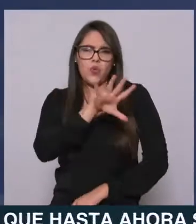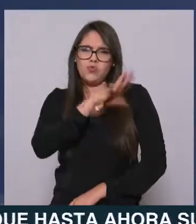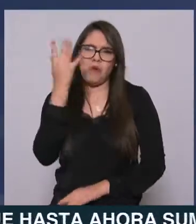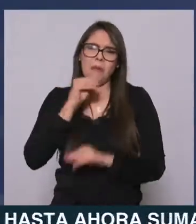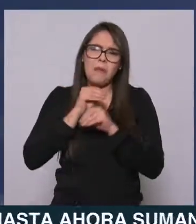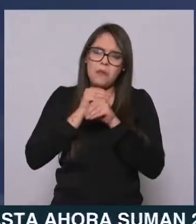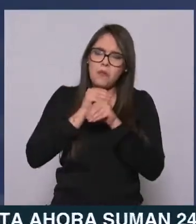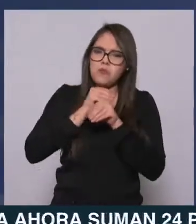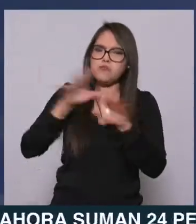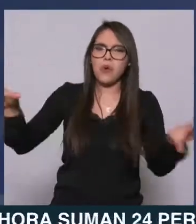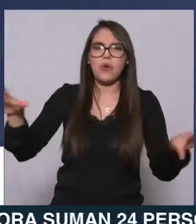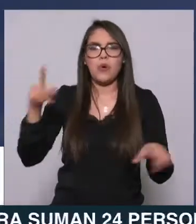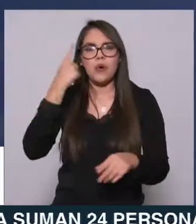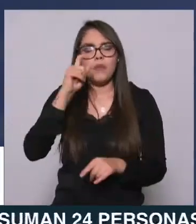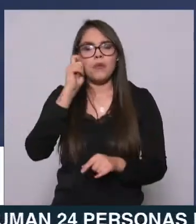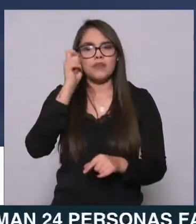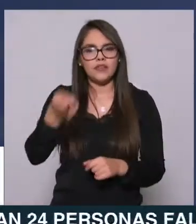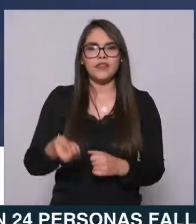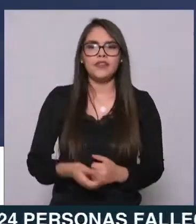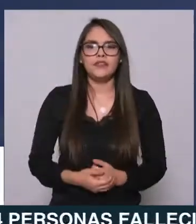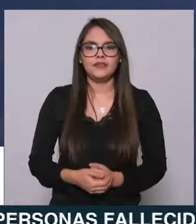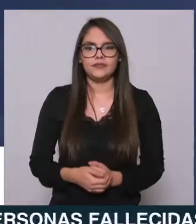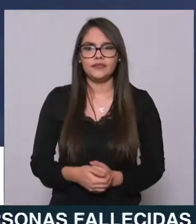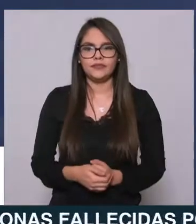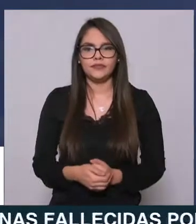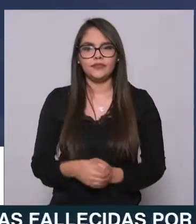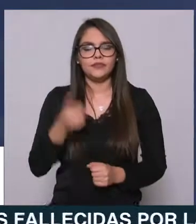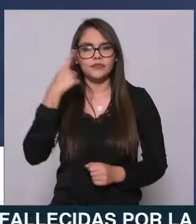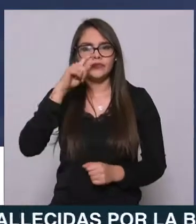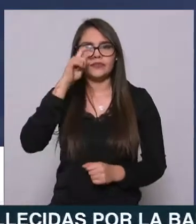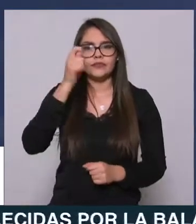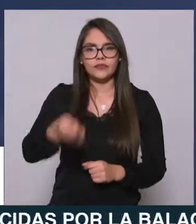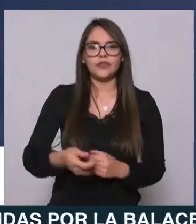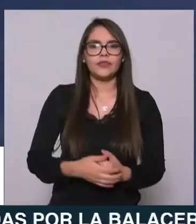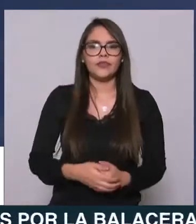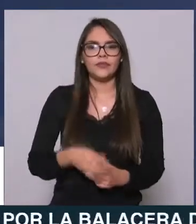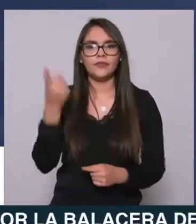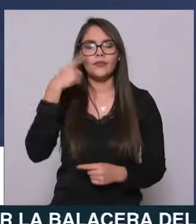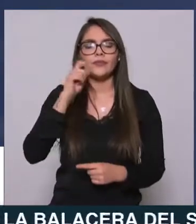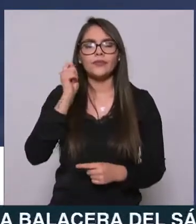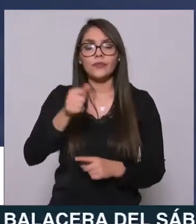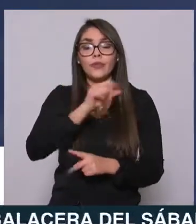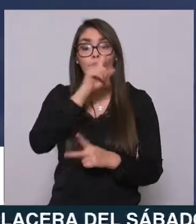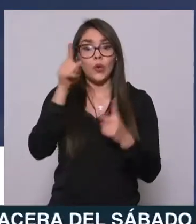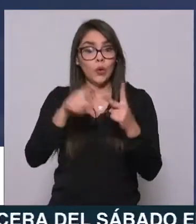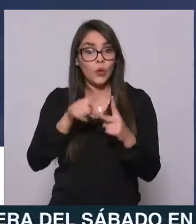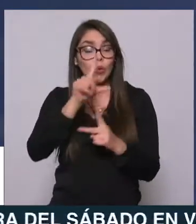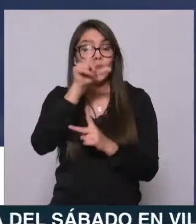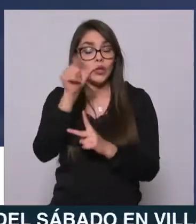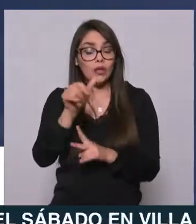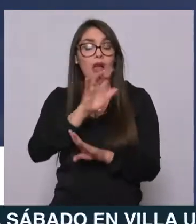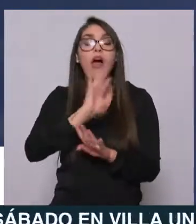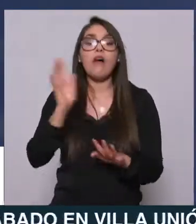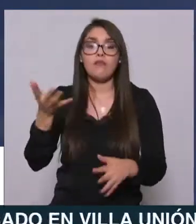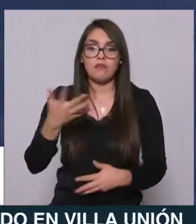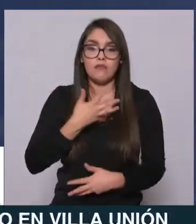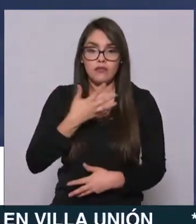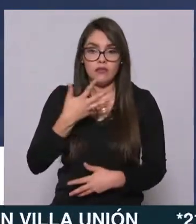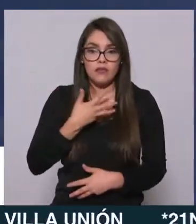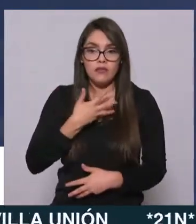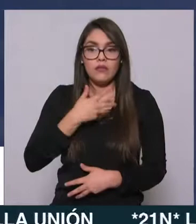una empatía de la sociedad que hay que poner en un primer término. Después vino ya